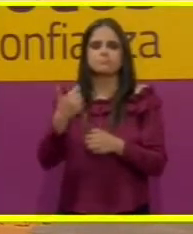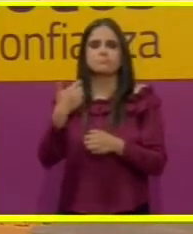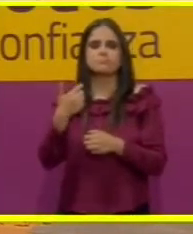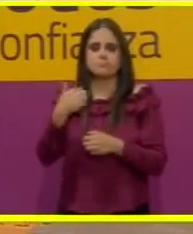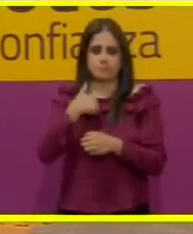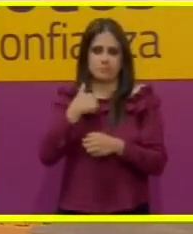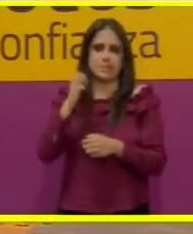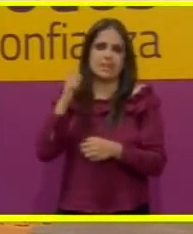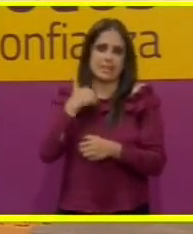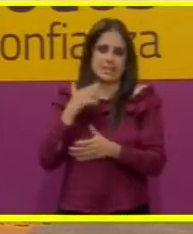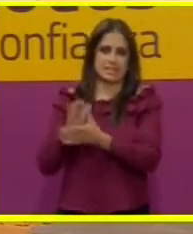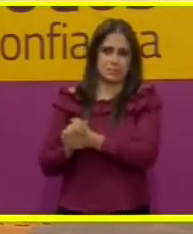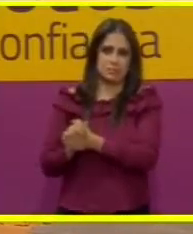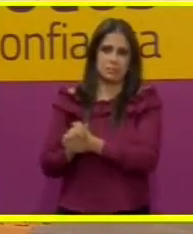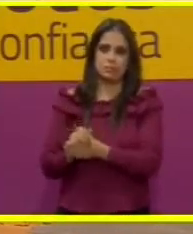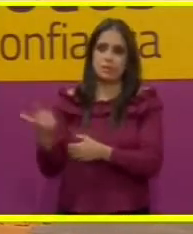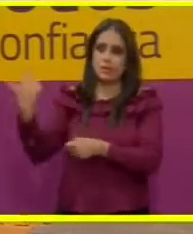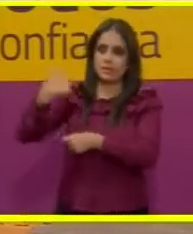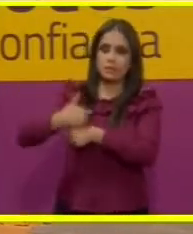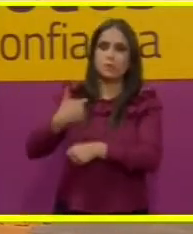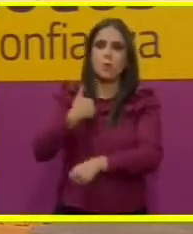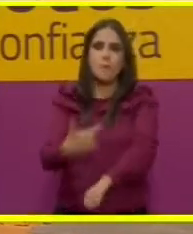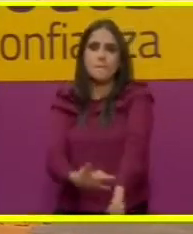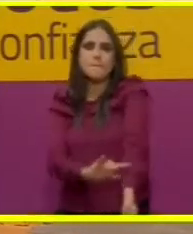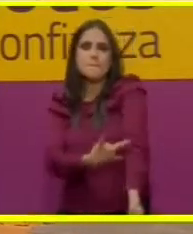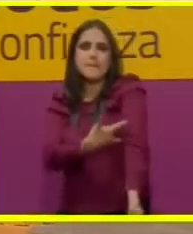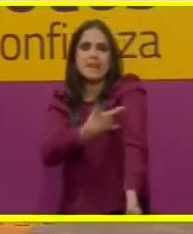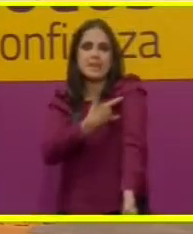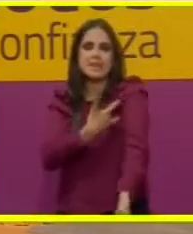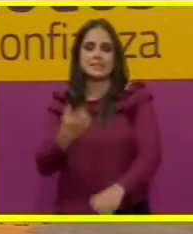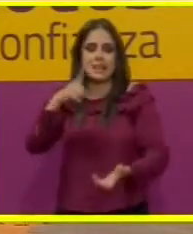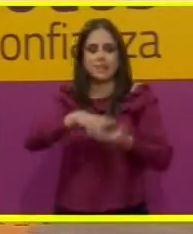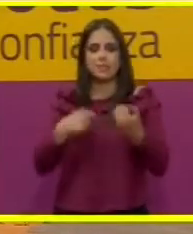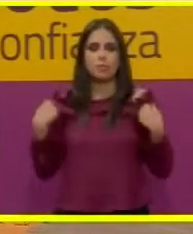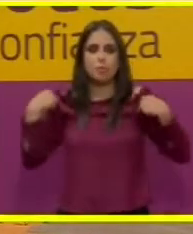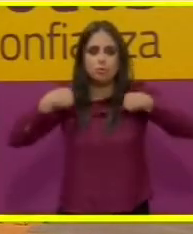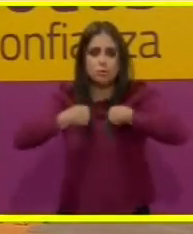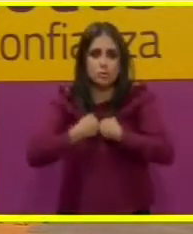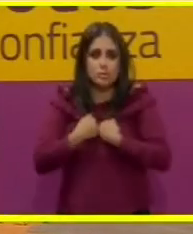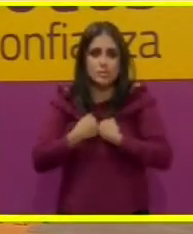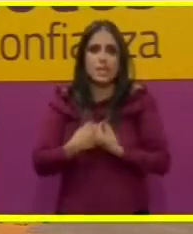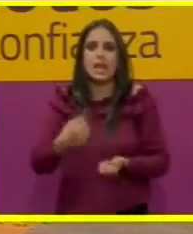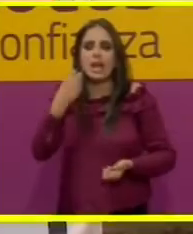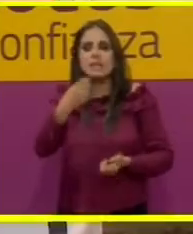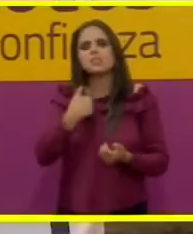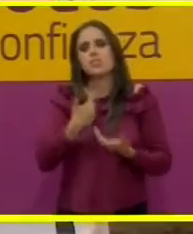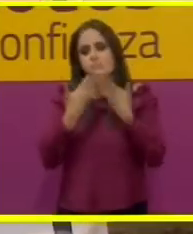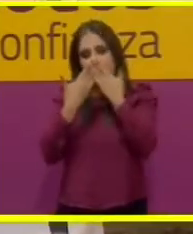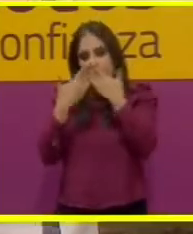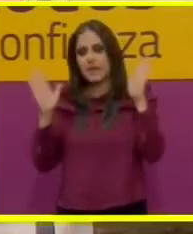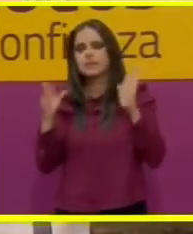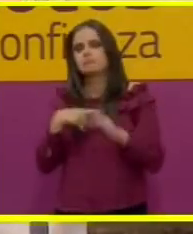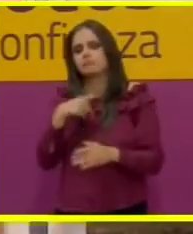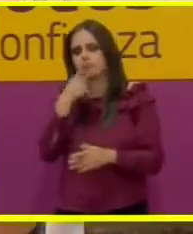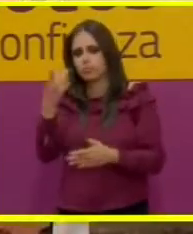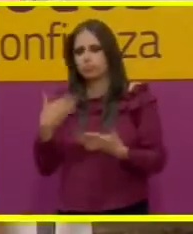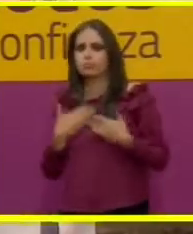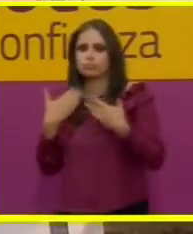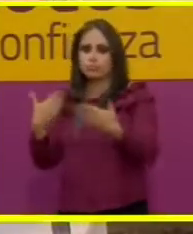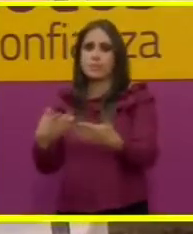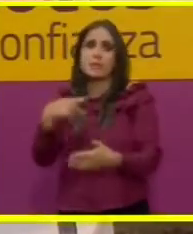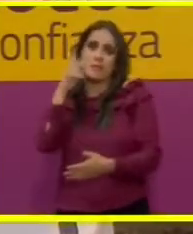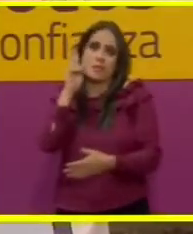la que era mi esposa me descubrió unas medias en mi mochila. De esa manera yo salí del closet con ella, o más bien ella me